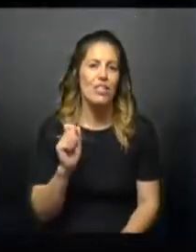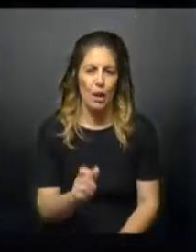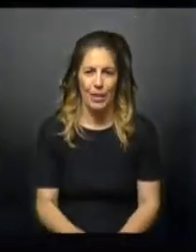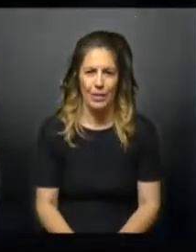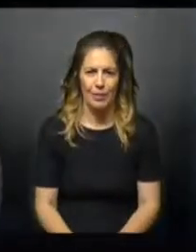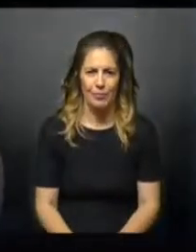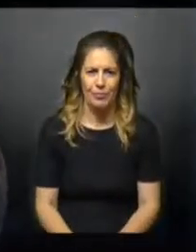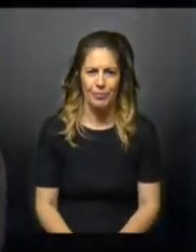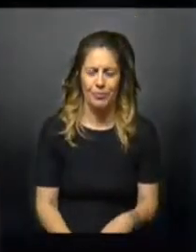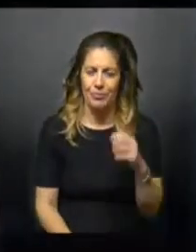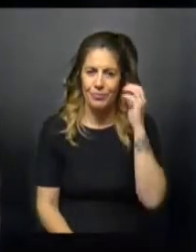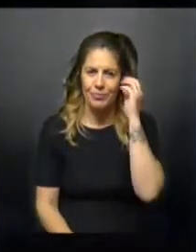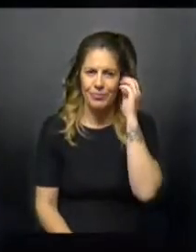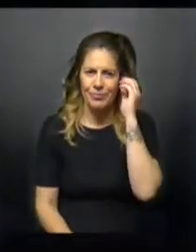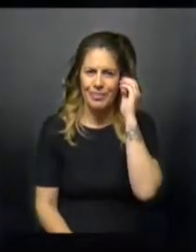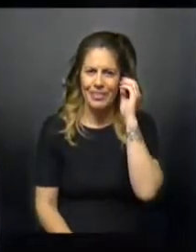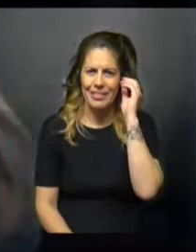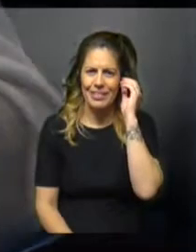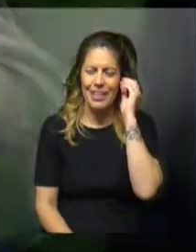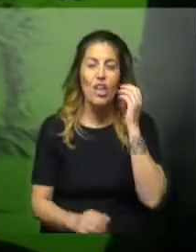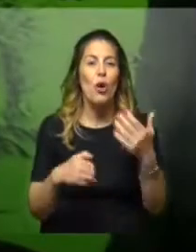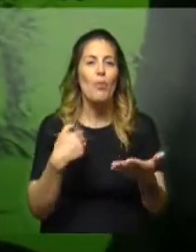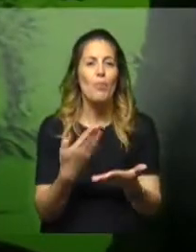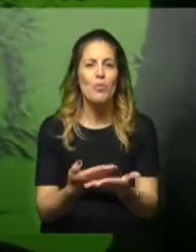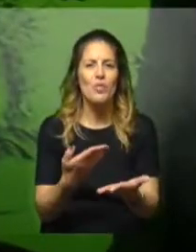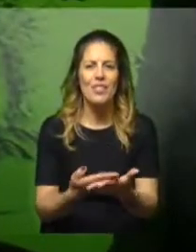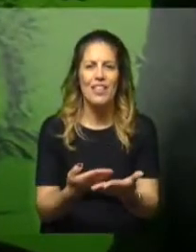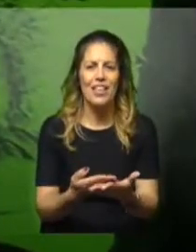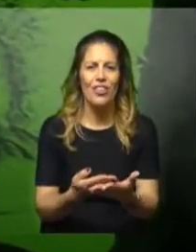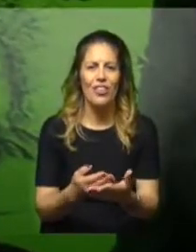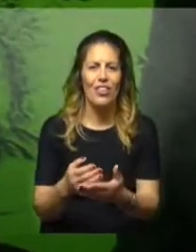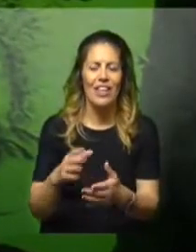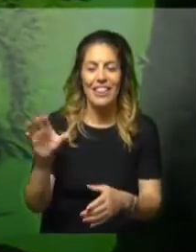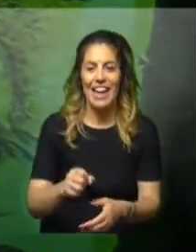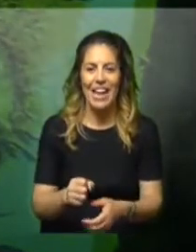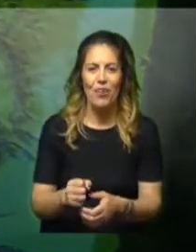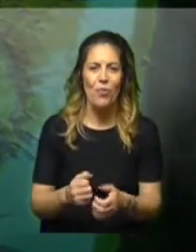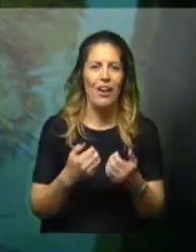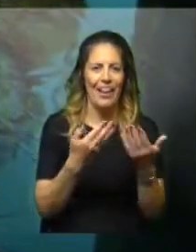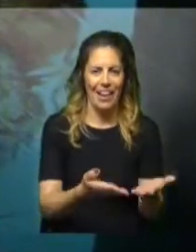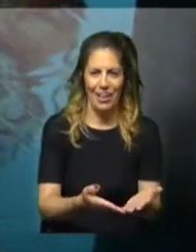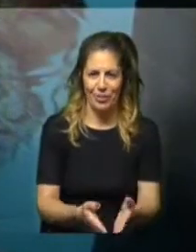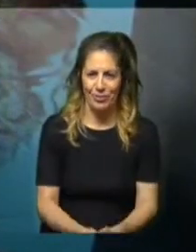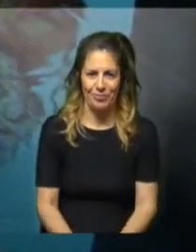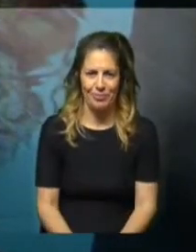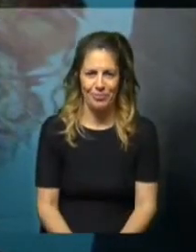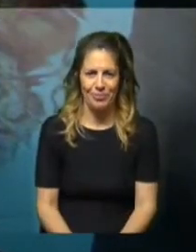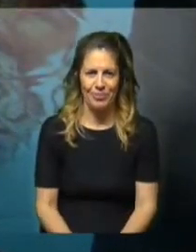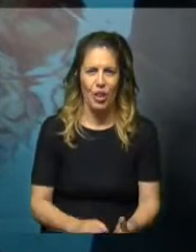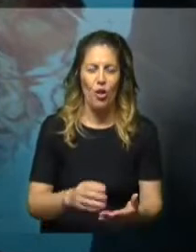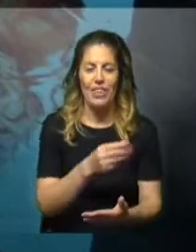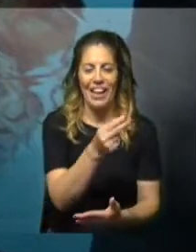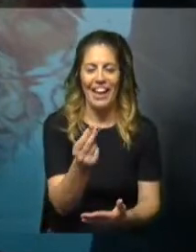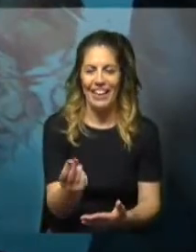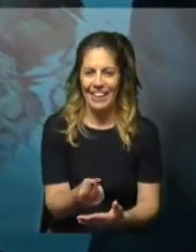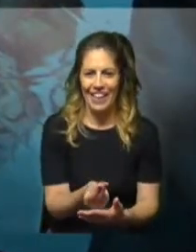Este pero les hicieron que nos propusieron este traerme una especie de retrato